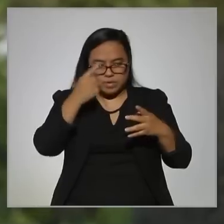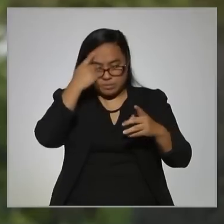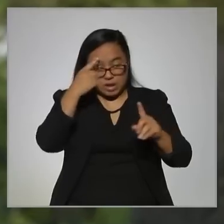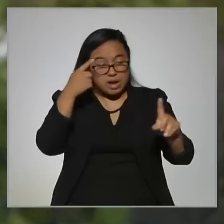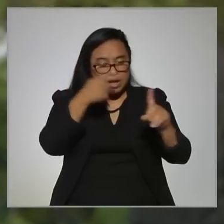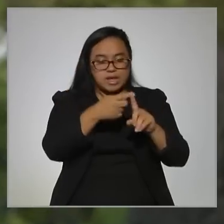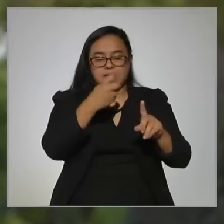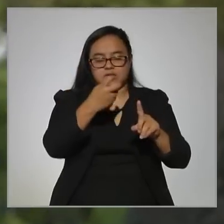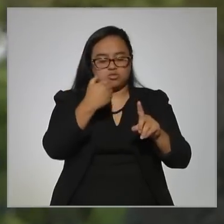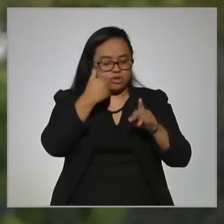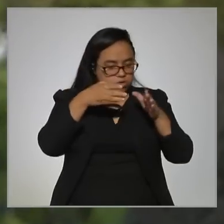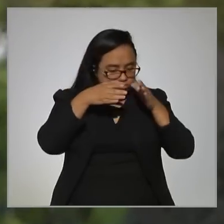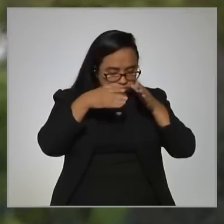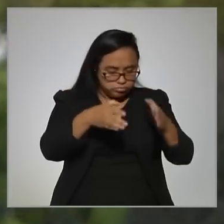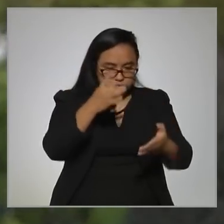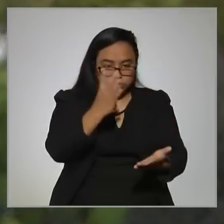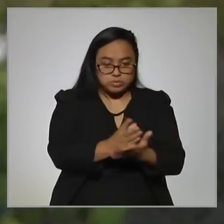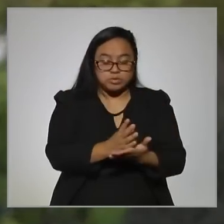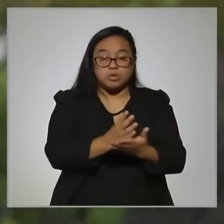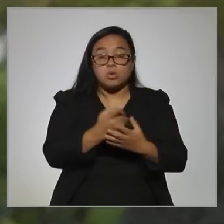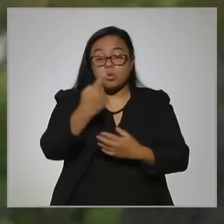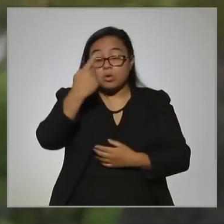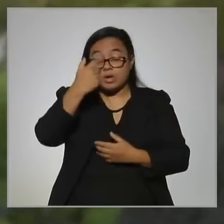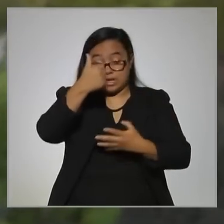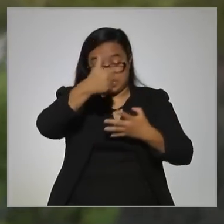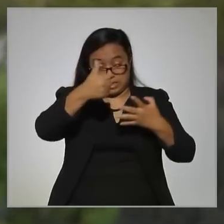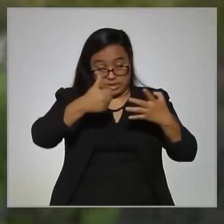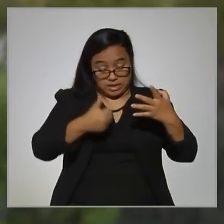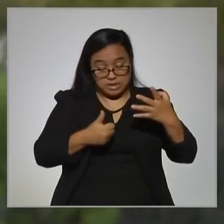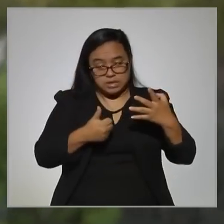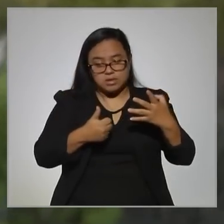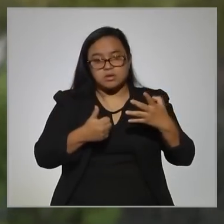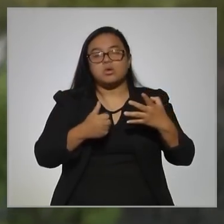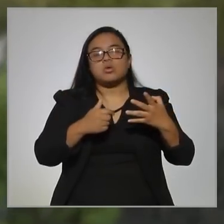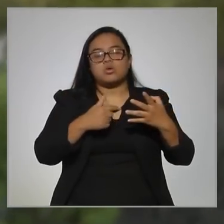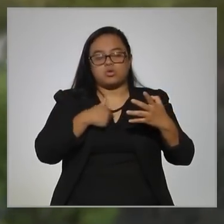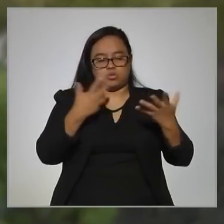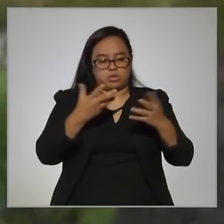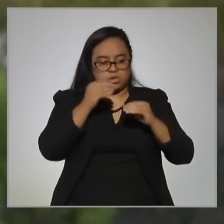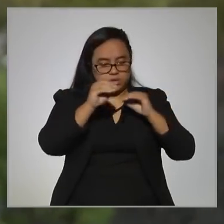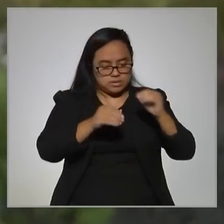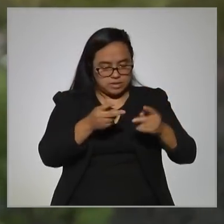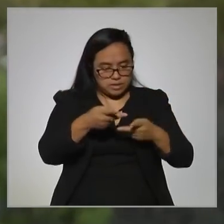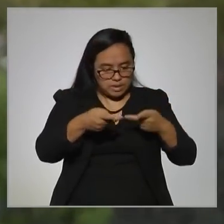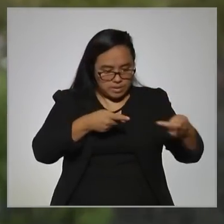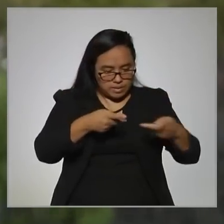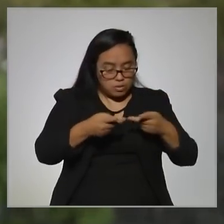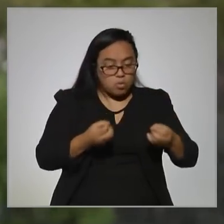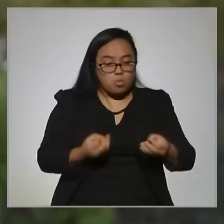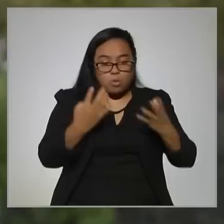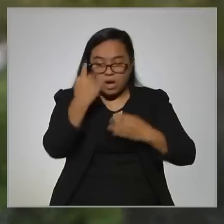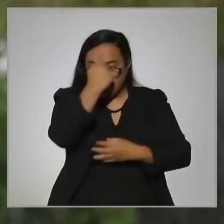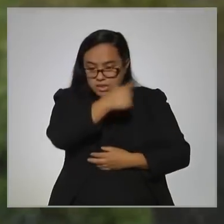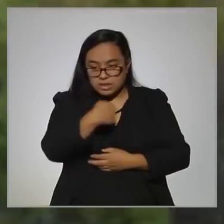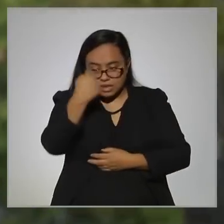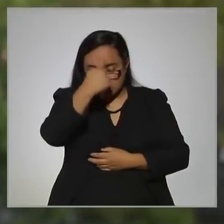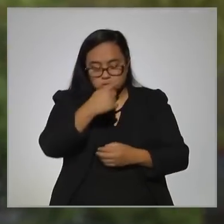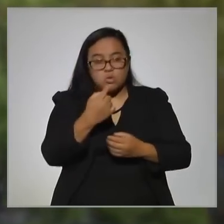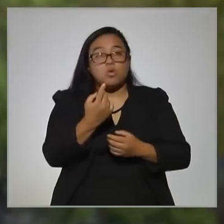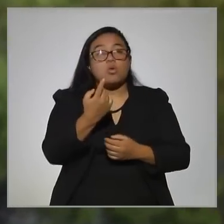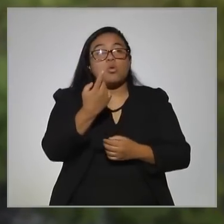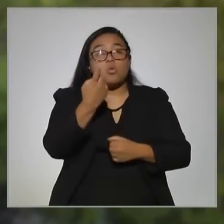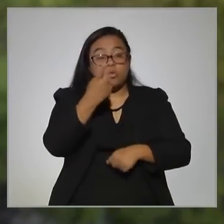los que me gustaría enfocarme y para cada uno de ellos desarrollé como un plan de cuántas horas le voy a dedicar al día